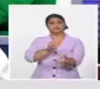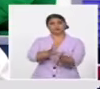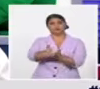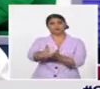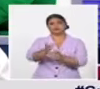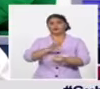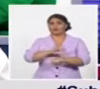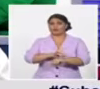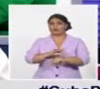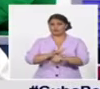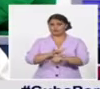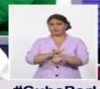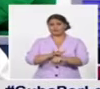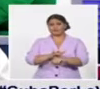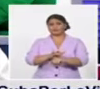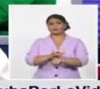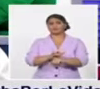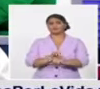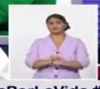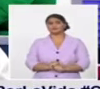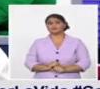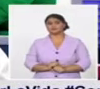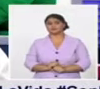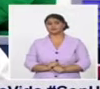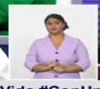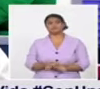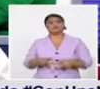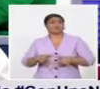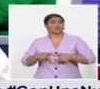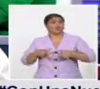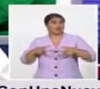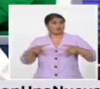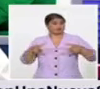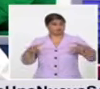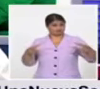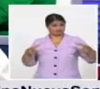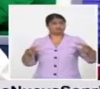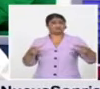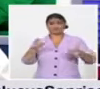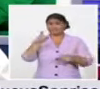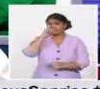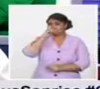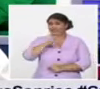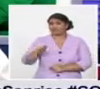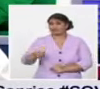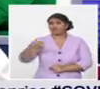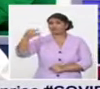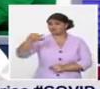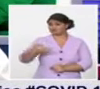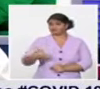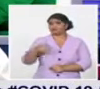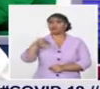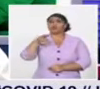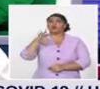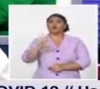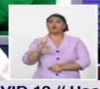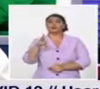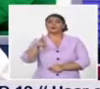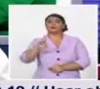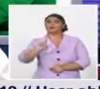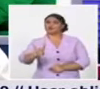momentos, una cifra elevada de pacientes en edades pediátricas, 829. Ya